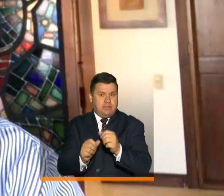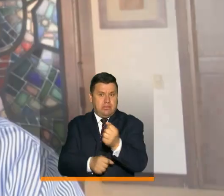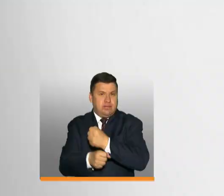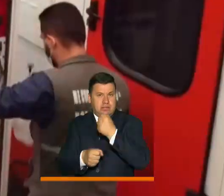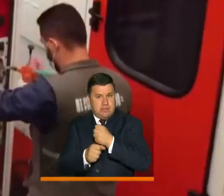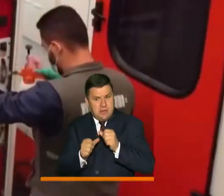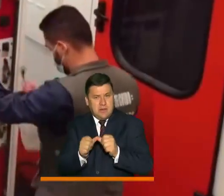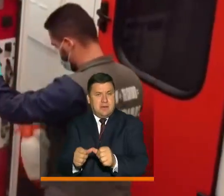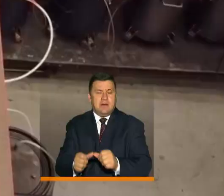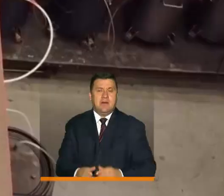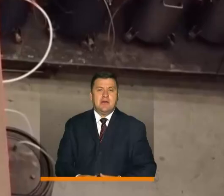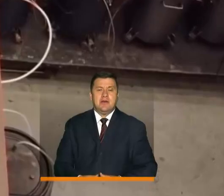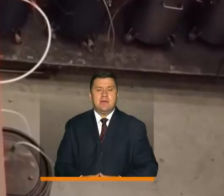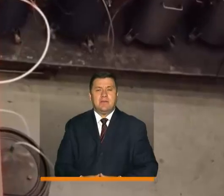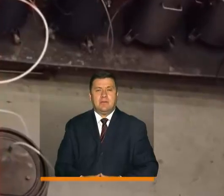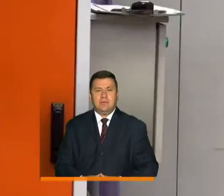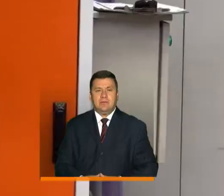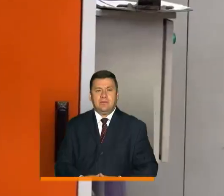el empleo.